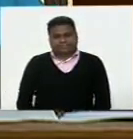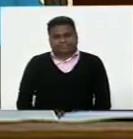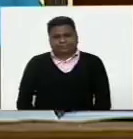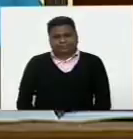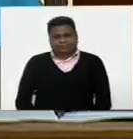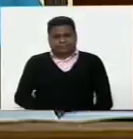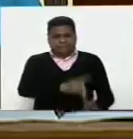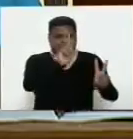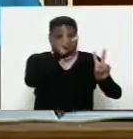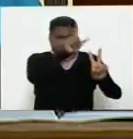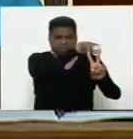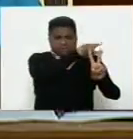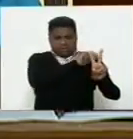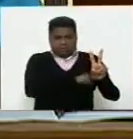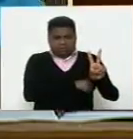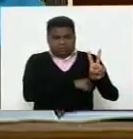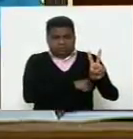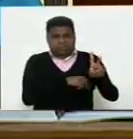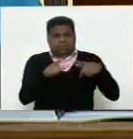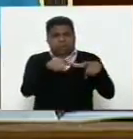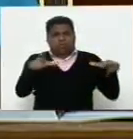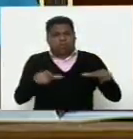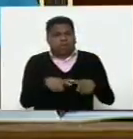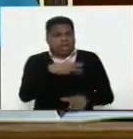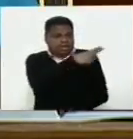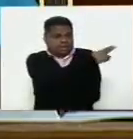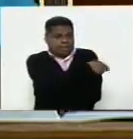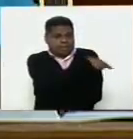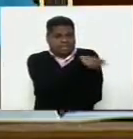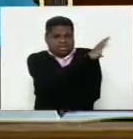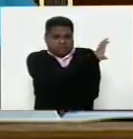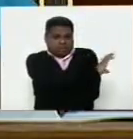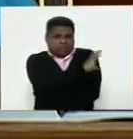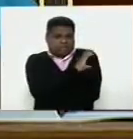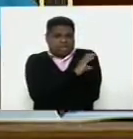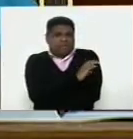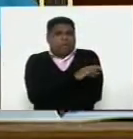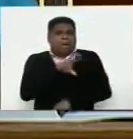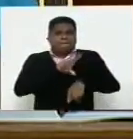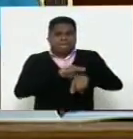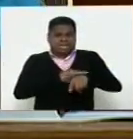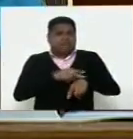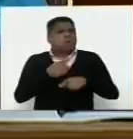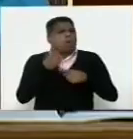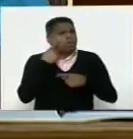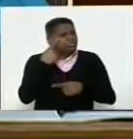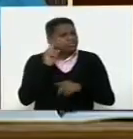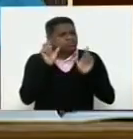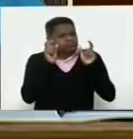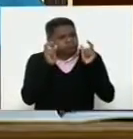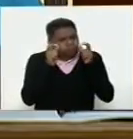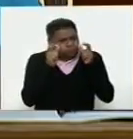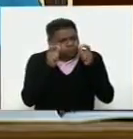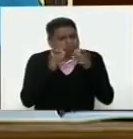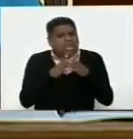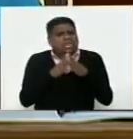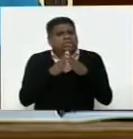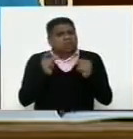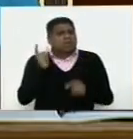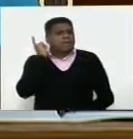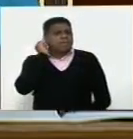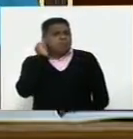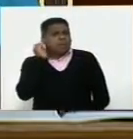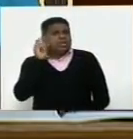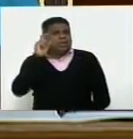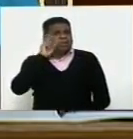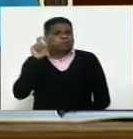Los centros de salud públicos y privados, así como todo su personal, están obligados a ofrecer atención priorizada a las mujeres gestantes con VIH